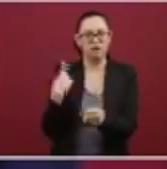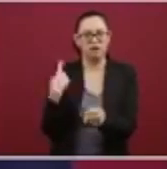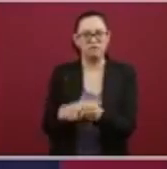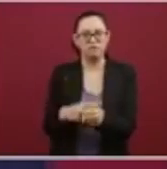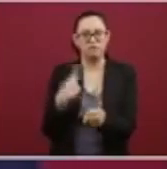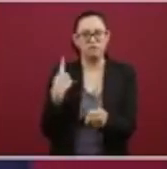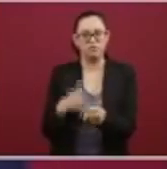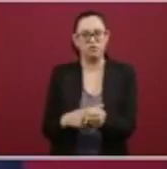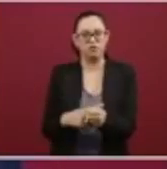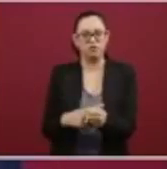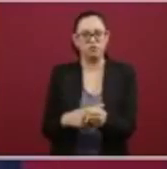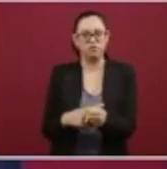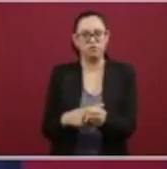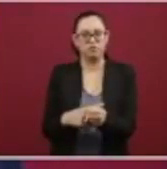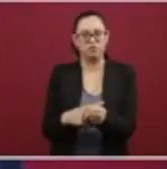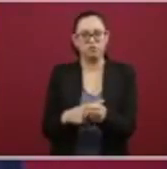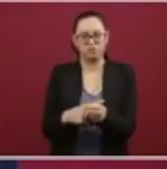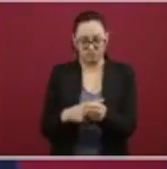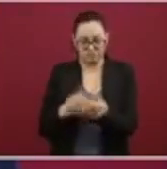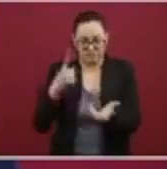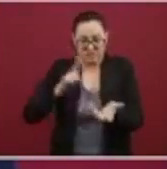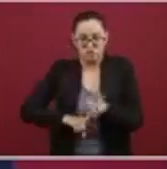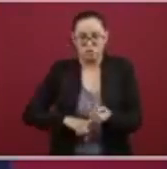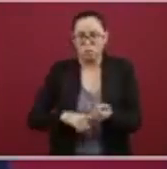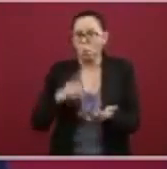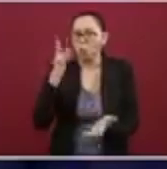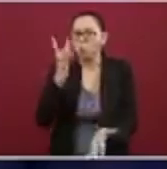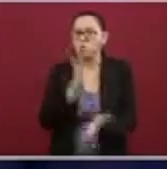que solo se cura con el oro.